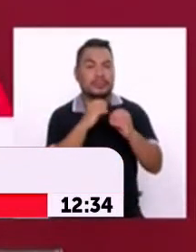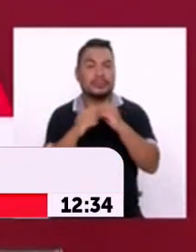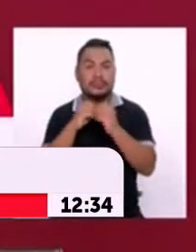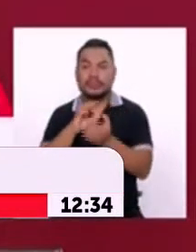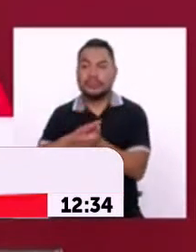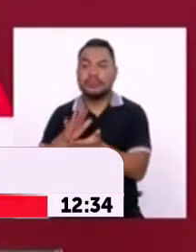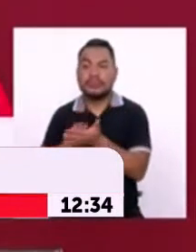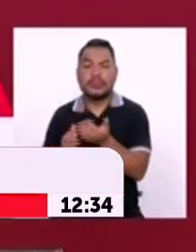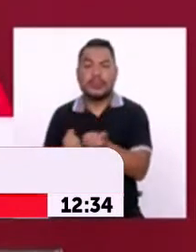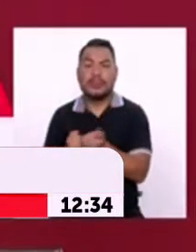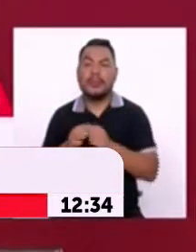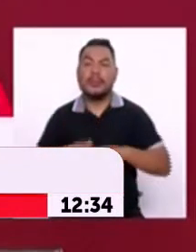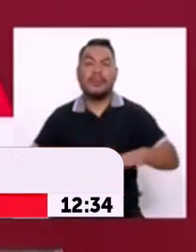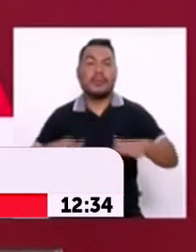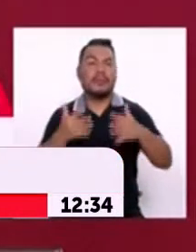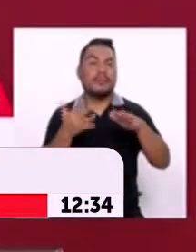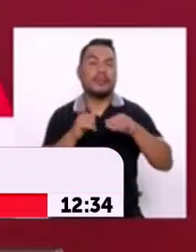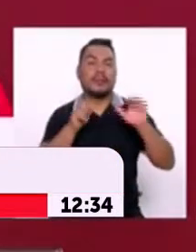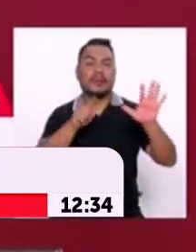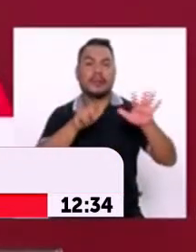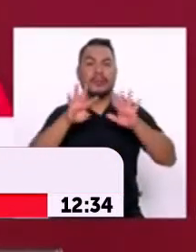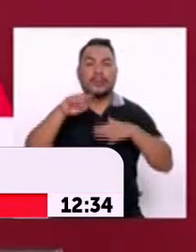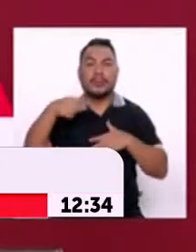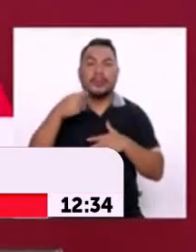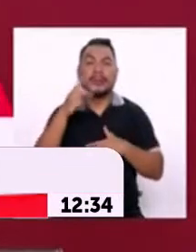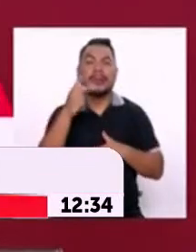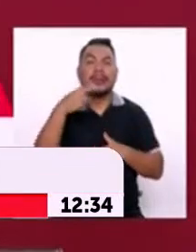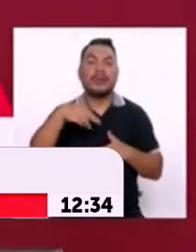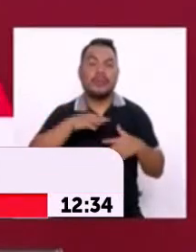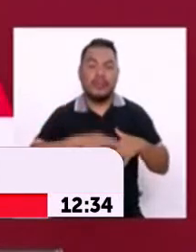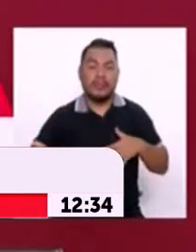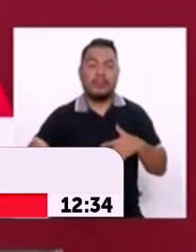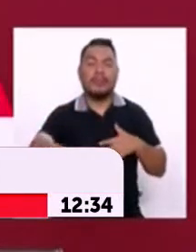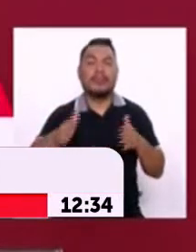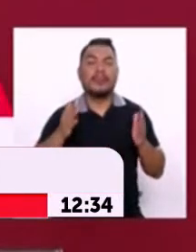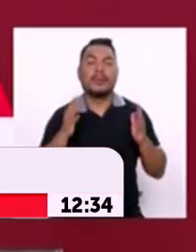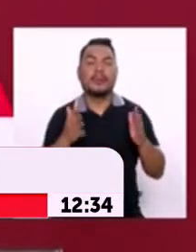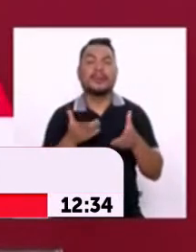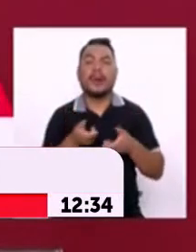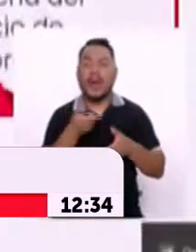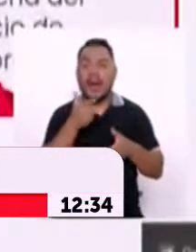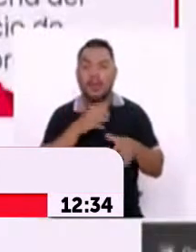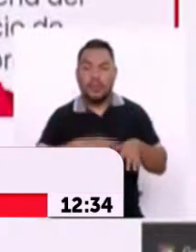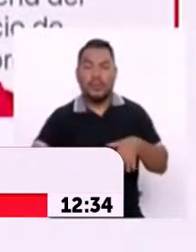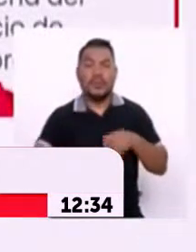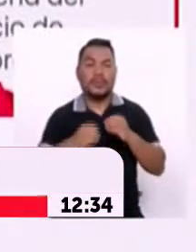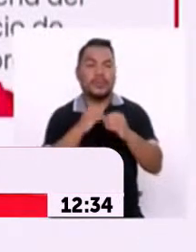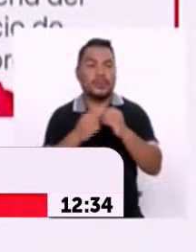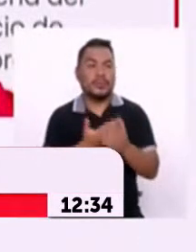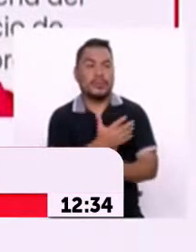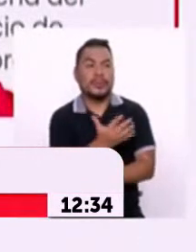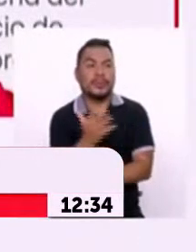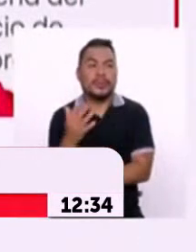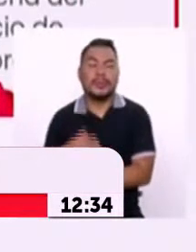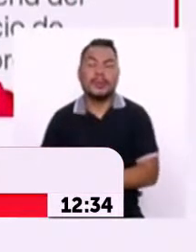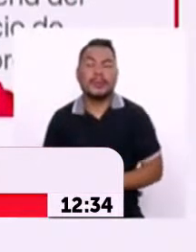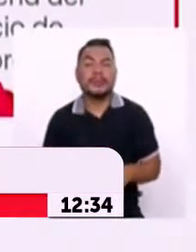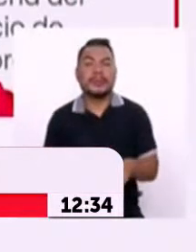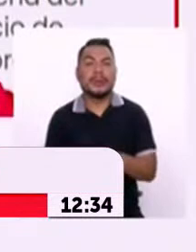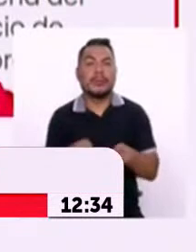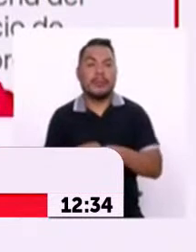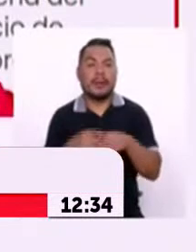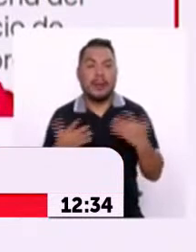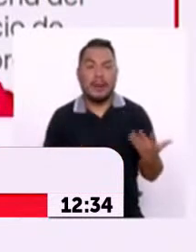y rehabilitación de 79.000 kilómetros de canales de riego y drenes,